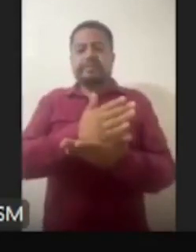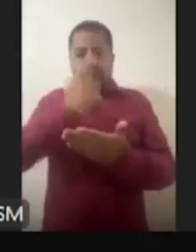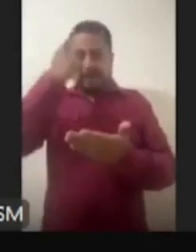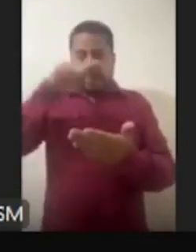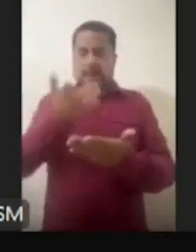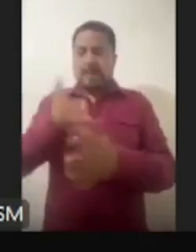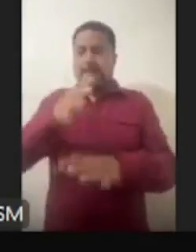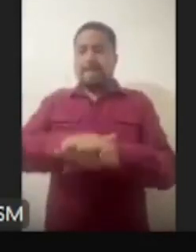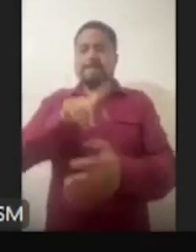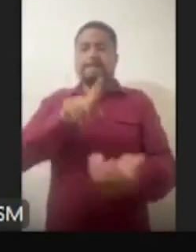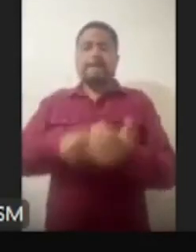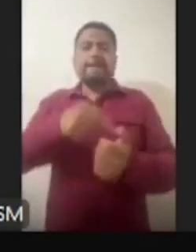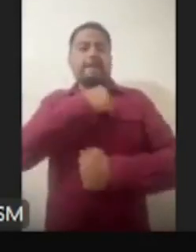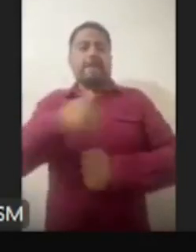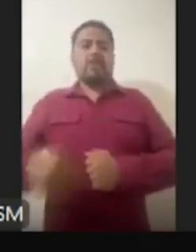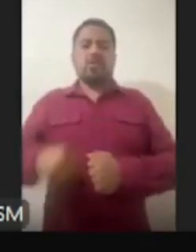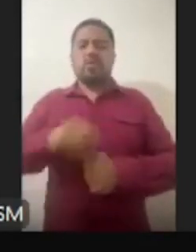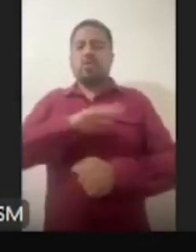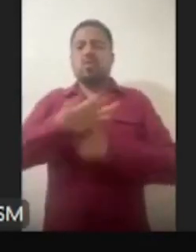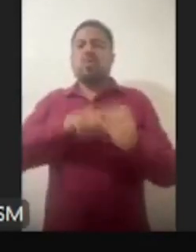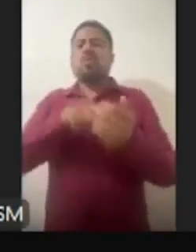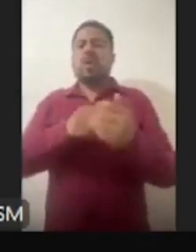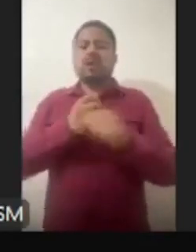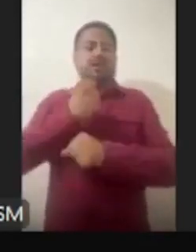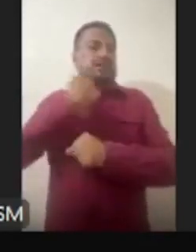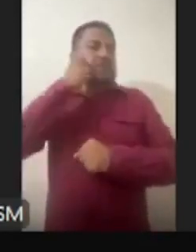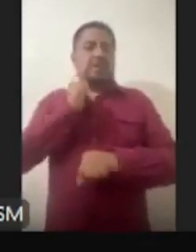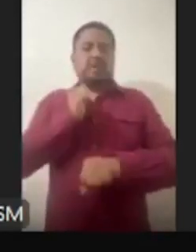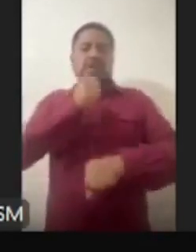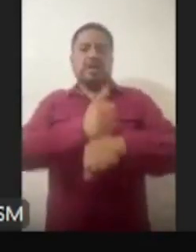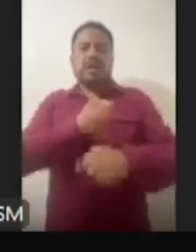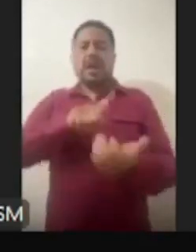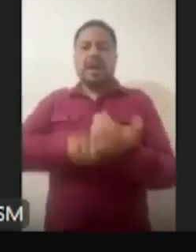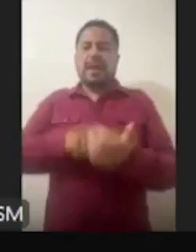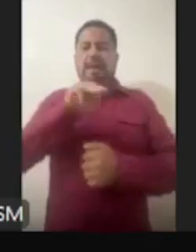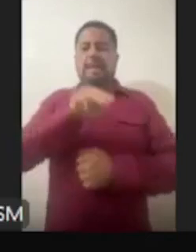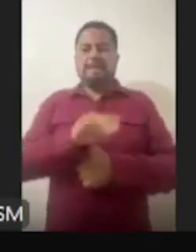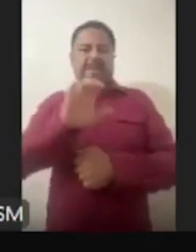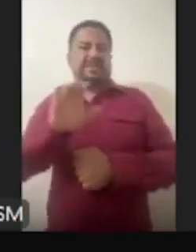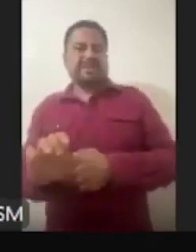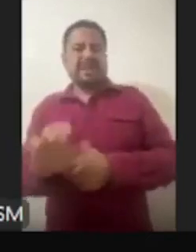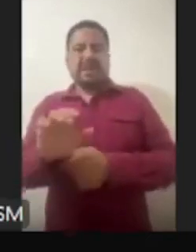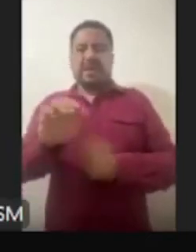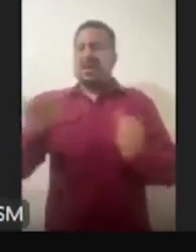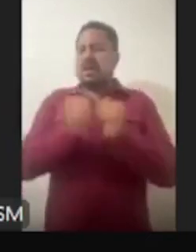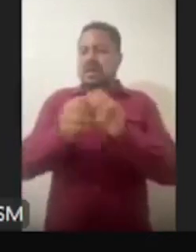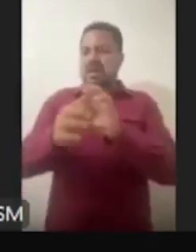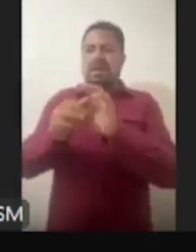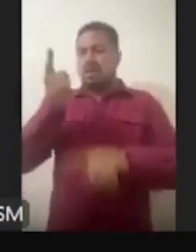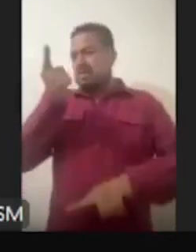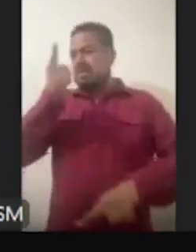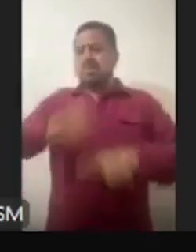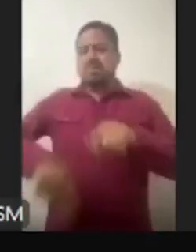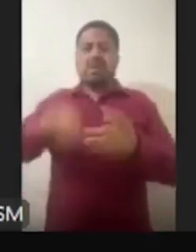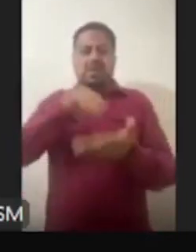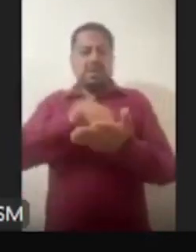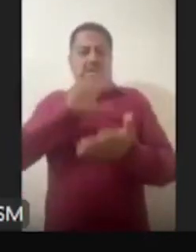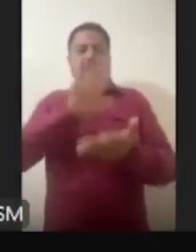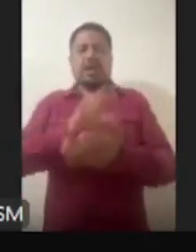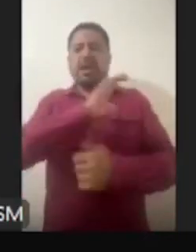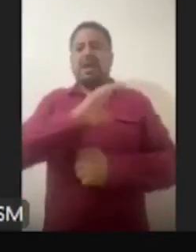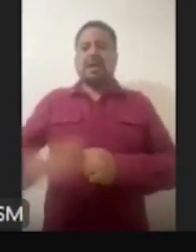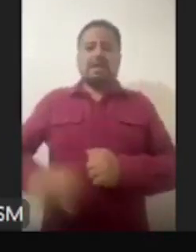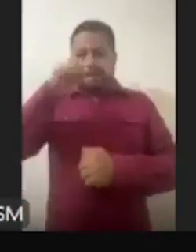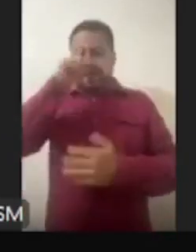ayuntamientos en los municipios del estado de Guerrero postuladas por Movimiento Ciudadano en lo relativo a la cancelación del registro de candidaturas para la elección de integrantes